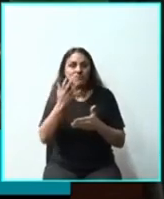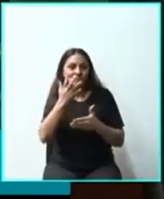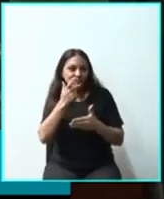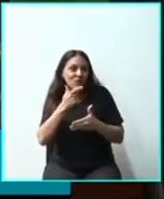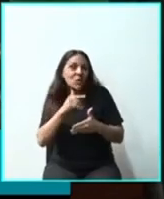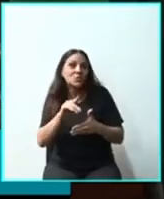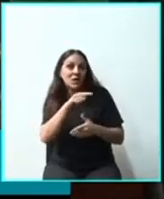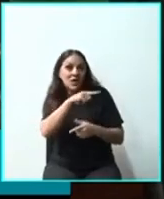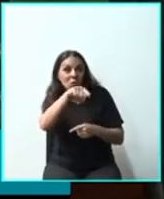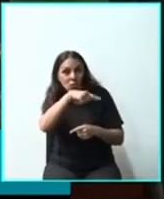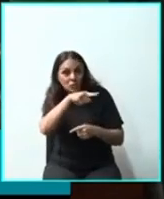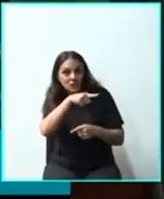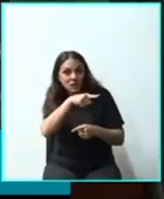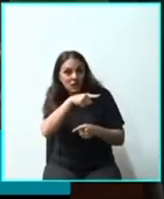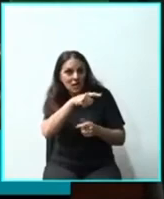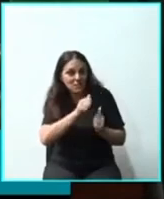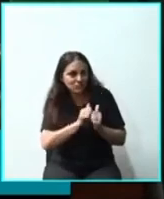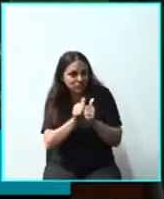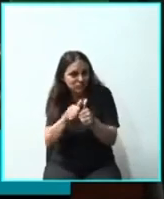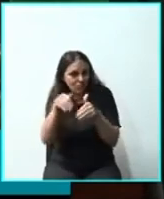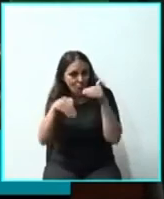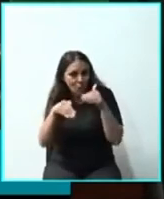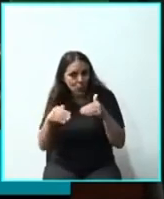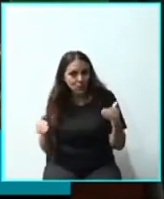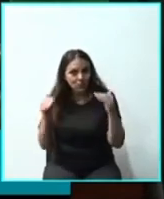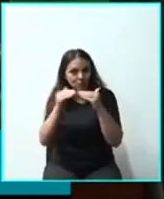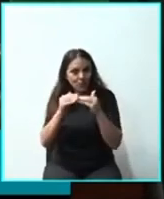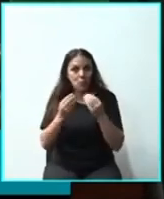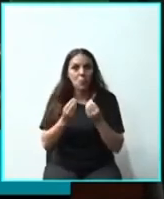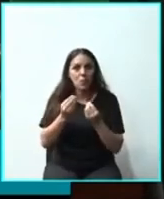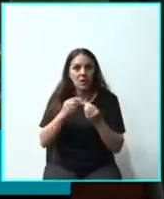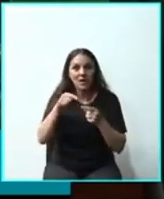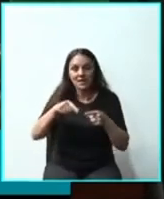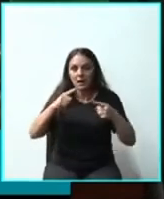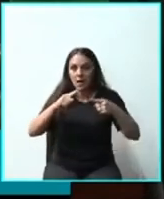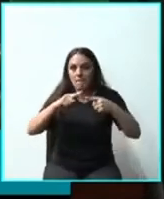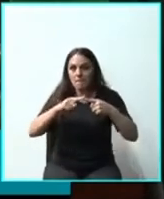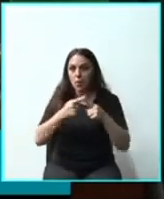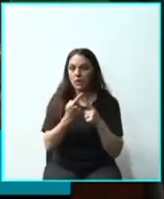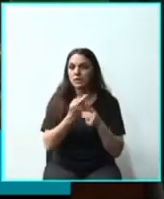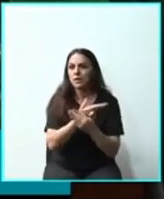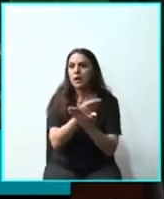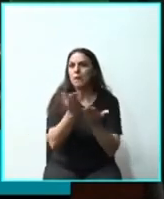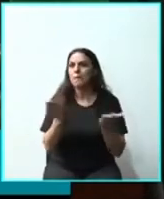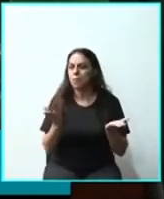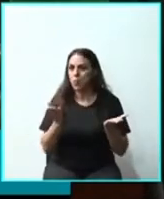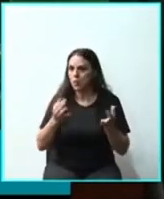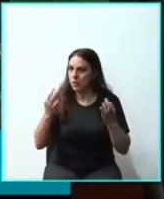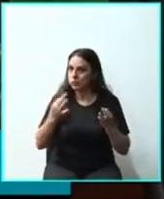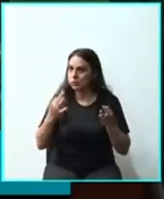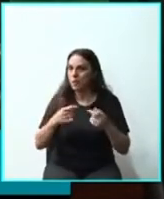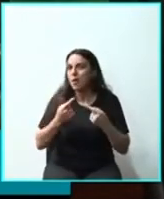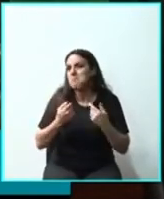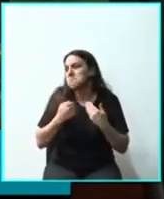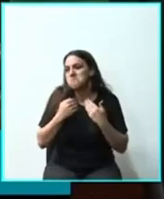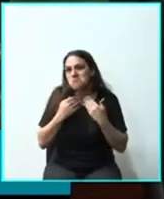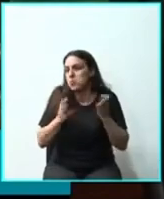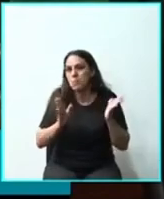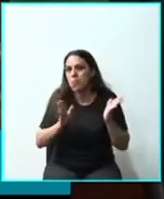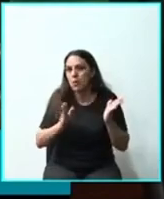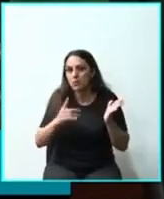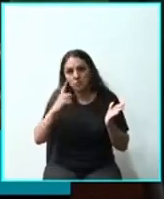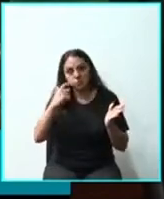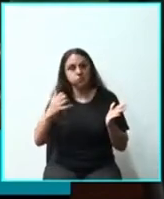nos acompañen con el voto, porque se trata de una política pública virtuosa, pero no importa. Entendemos